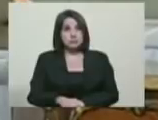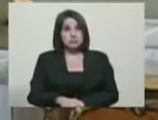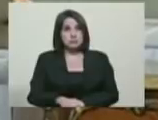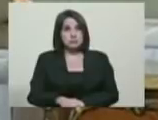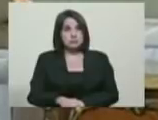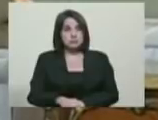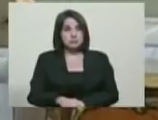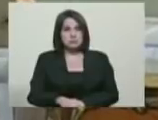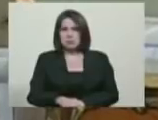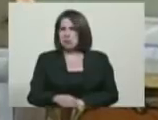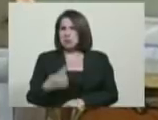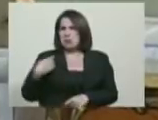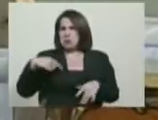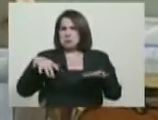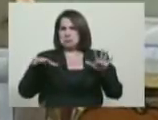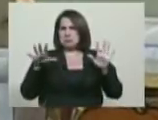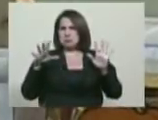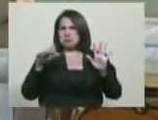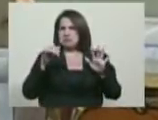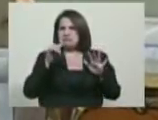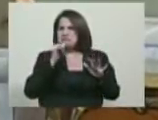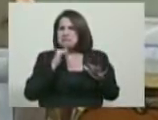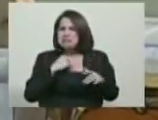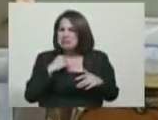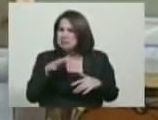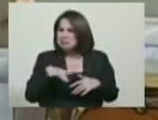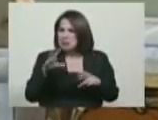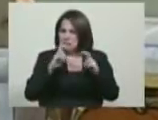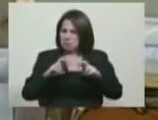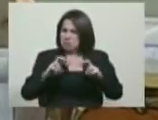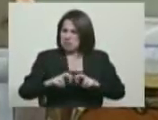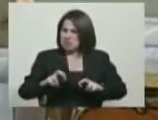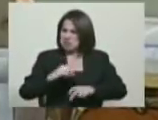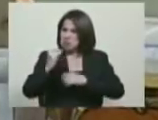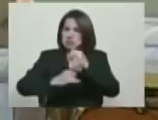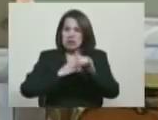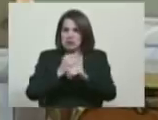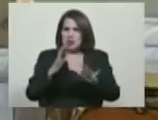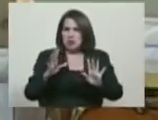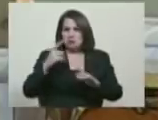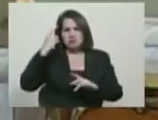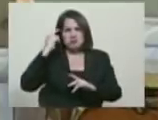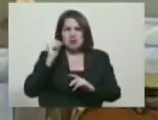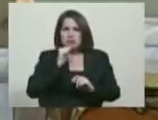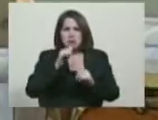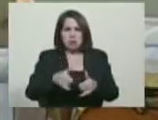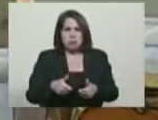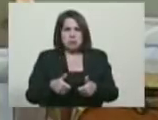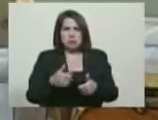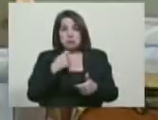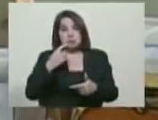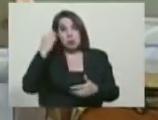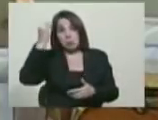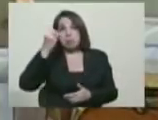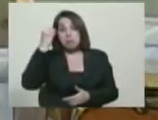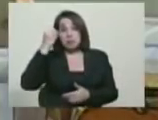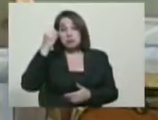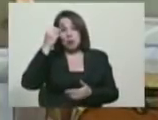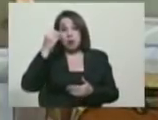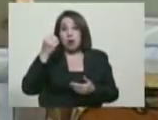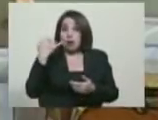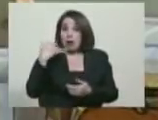No sé dónde ha dicho, cuando ha dicho eso, que cuando hay que empezar esa cuestión, no lo sé, pero nosotros, yo soy una persona que creo en la democracia.